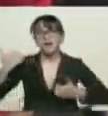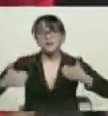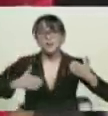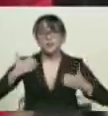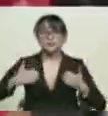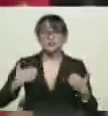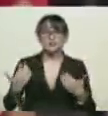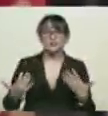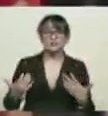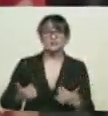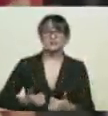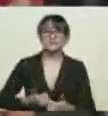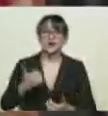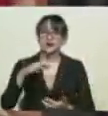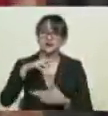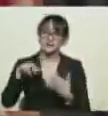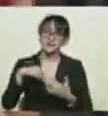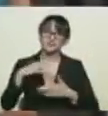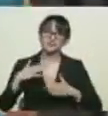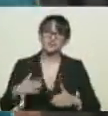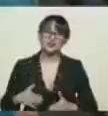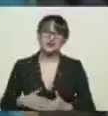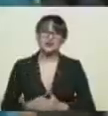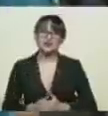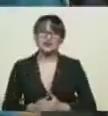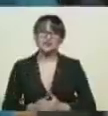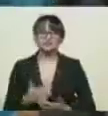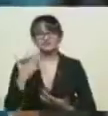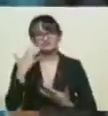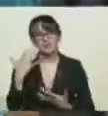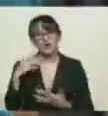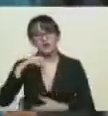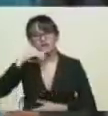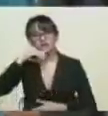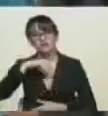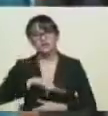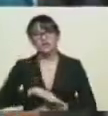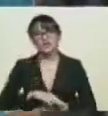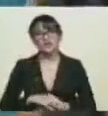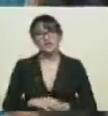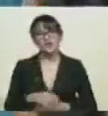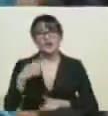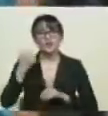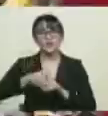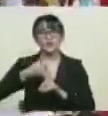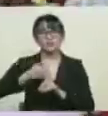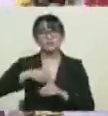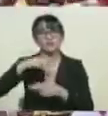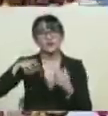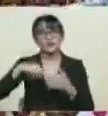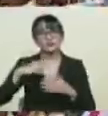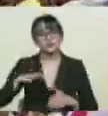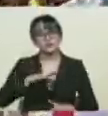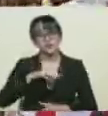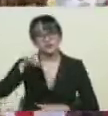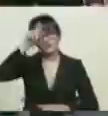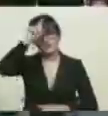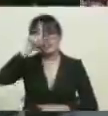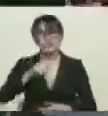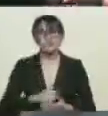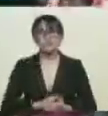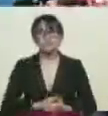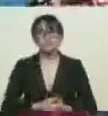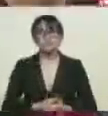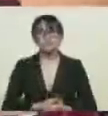emocionante y más revolucionario que he visto en la historia de la lucha revolucionaria de Falcón.